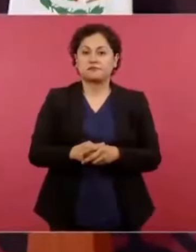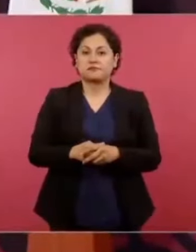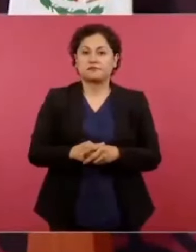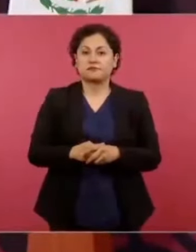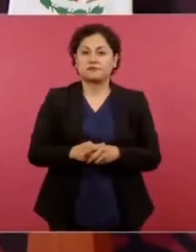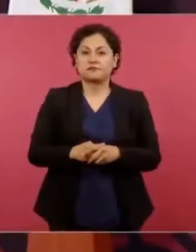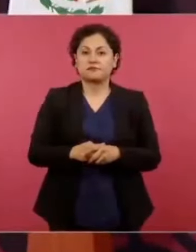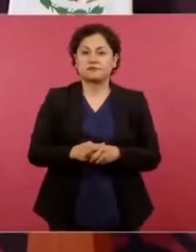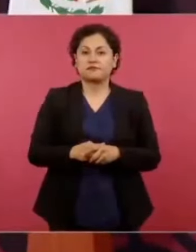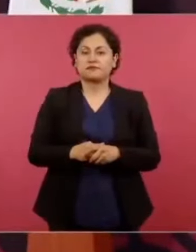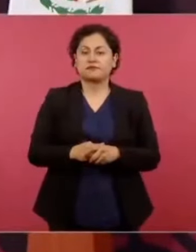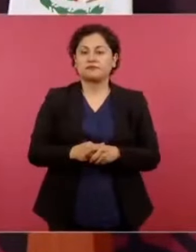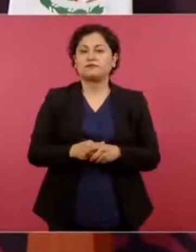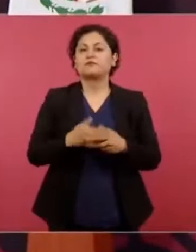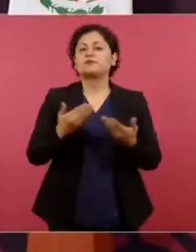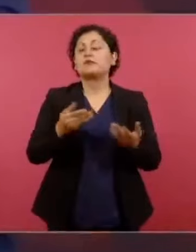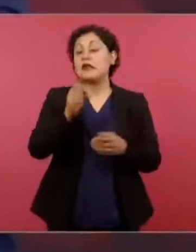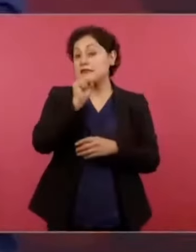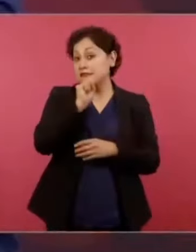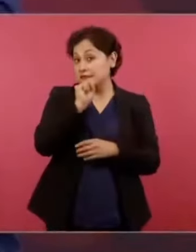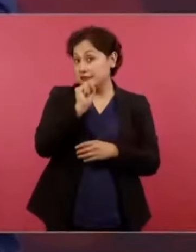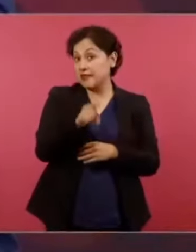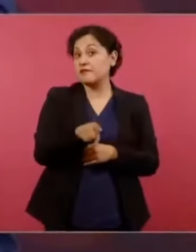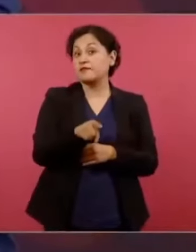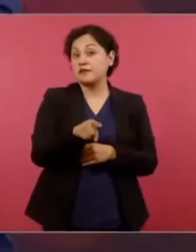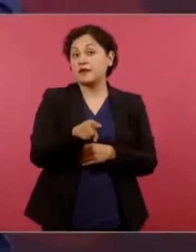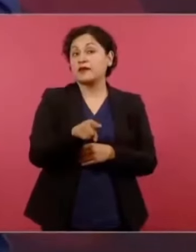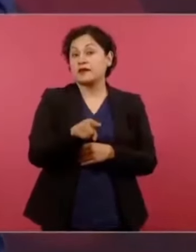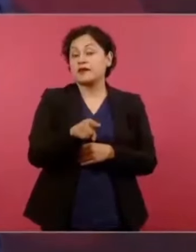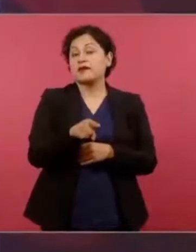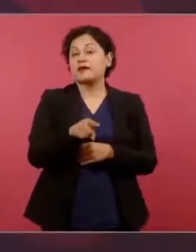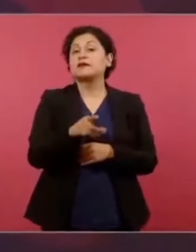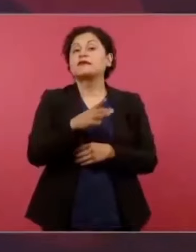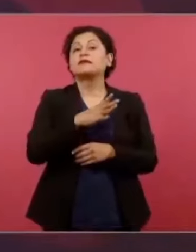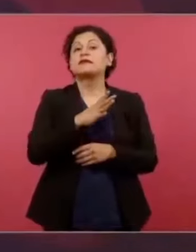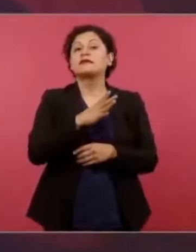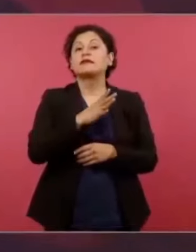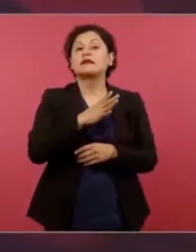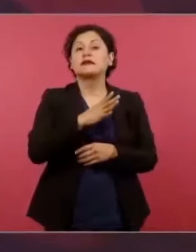y crearon también sus organismos, porque